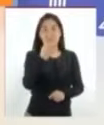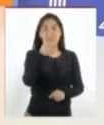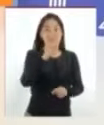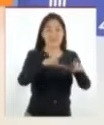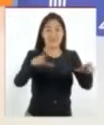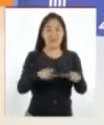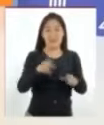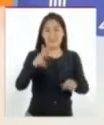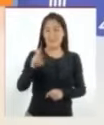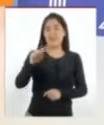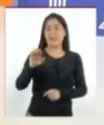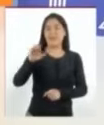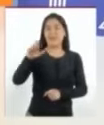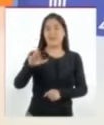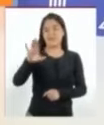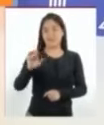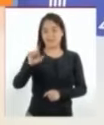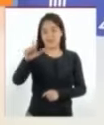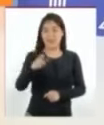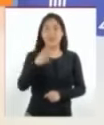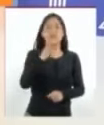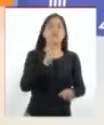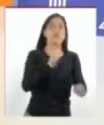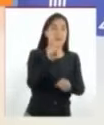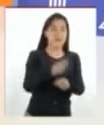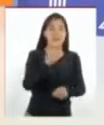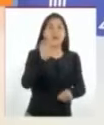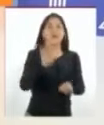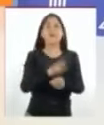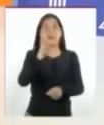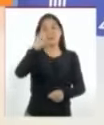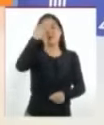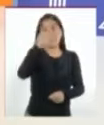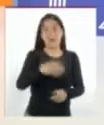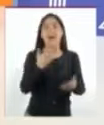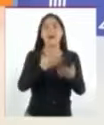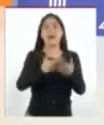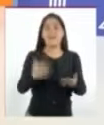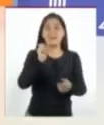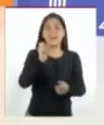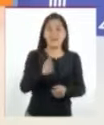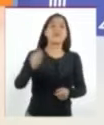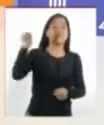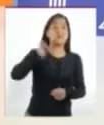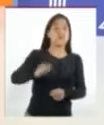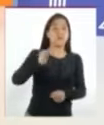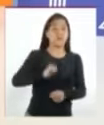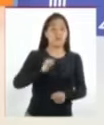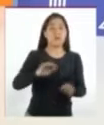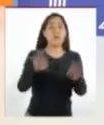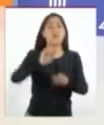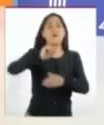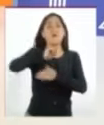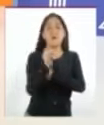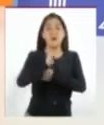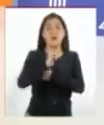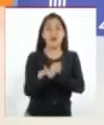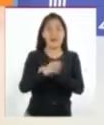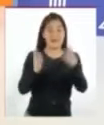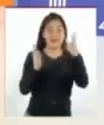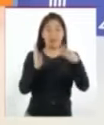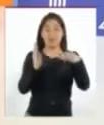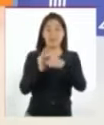de Petexil, en Guatemala. Por eso sabemos que nuestros antepasados lo cultivaban seguramente a partir de